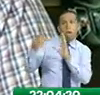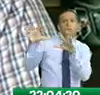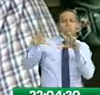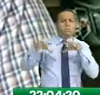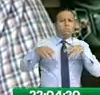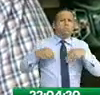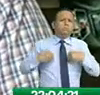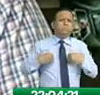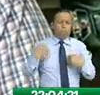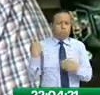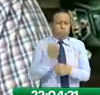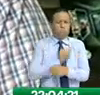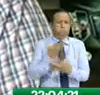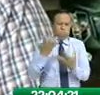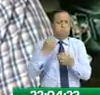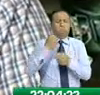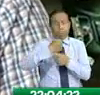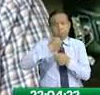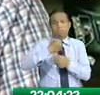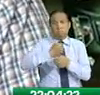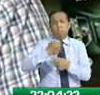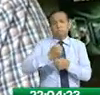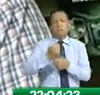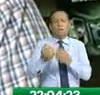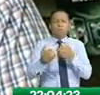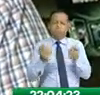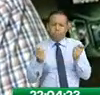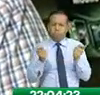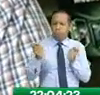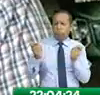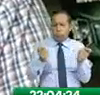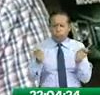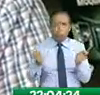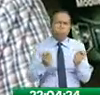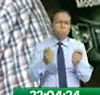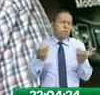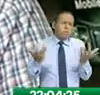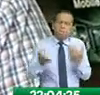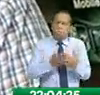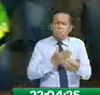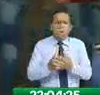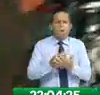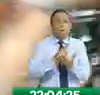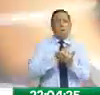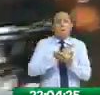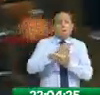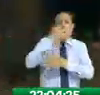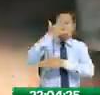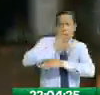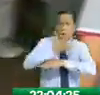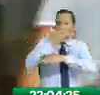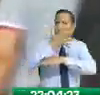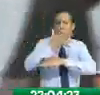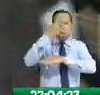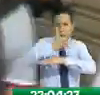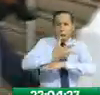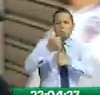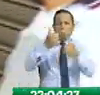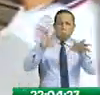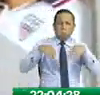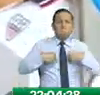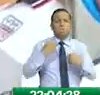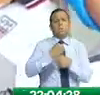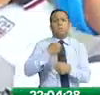ahí así a media llave, y no se puede más, trabajando un día, 3 días a la semana. Pero el desenfreno de una clientela